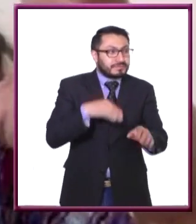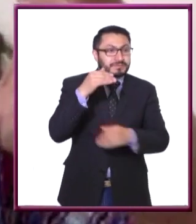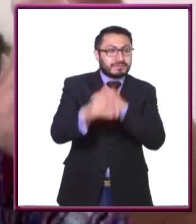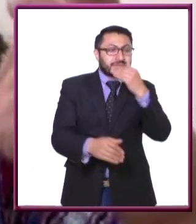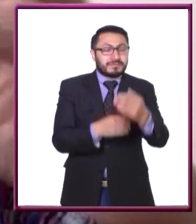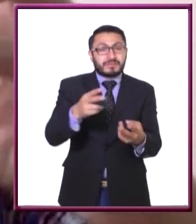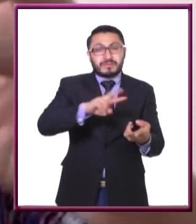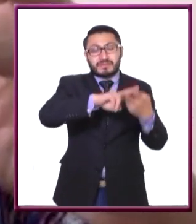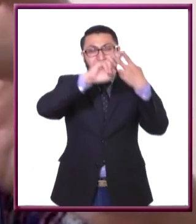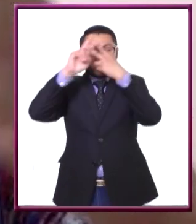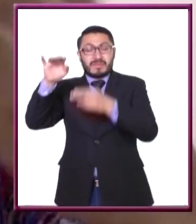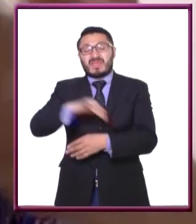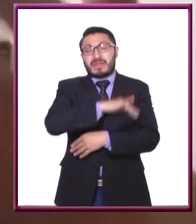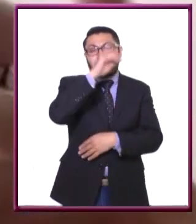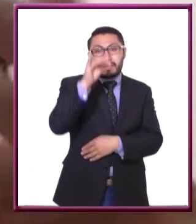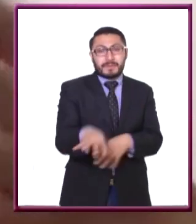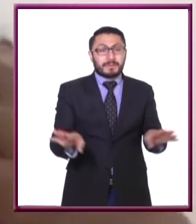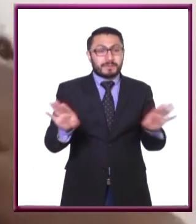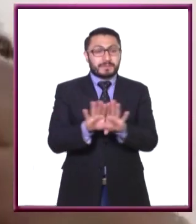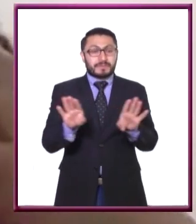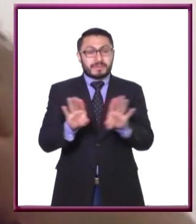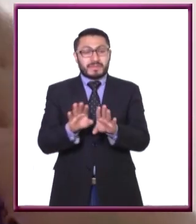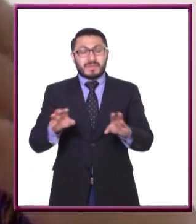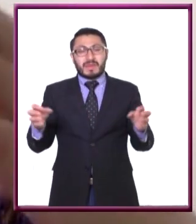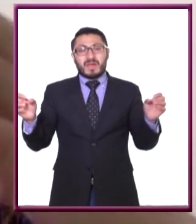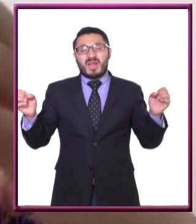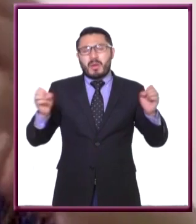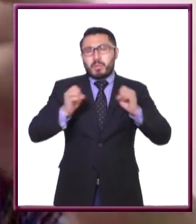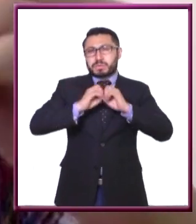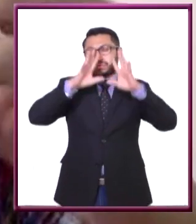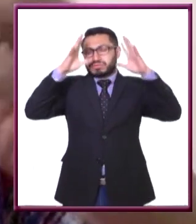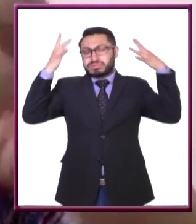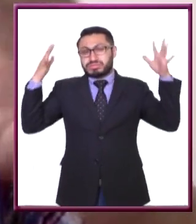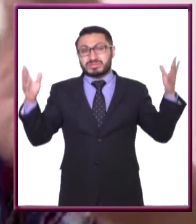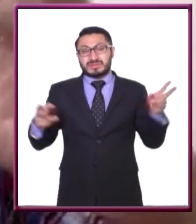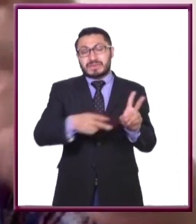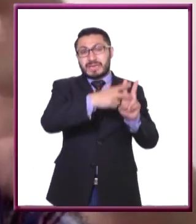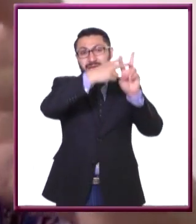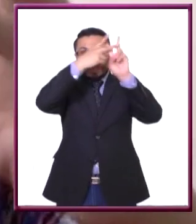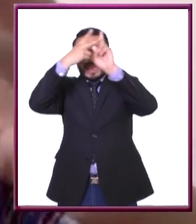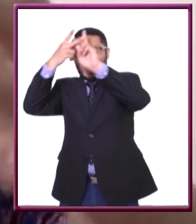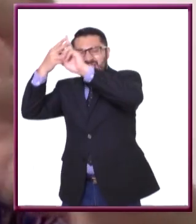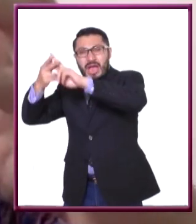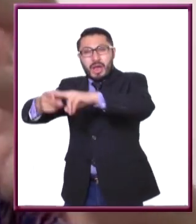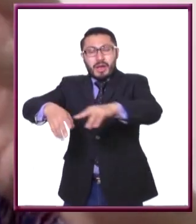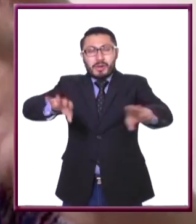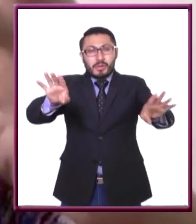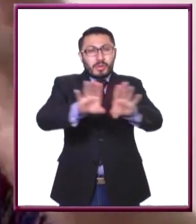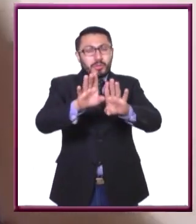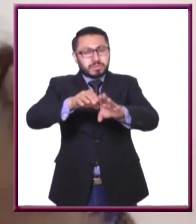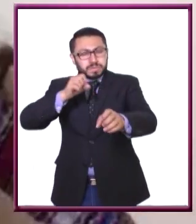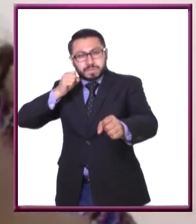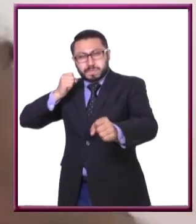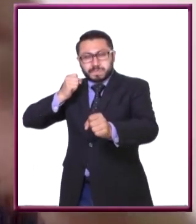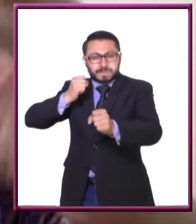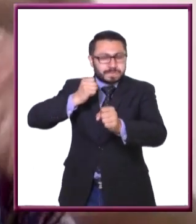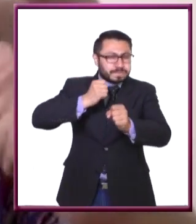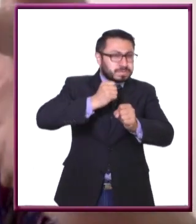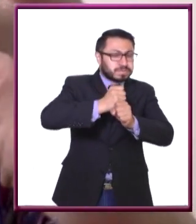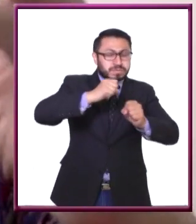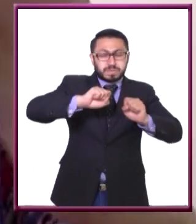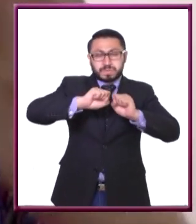estos procesos de muerte de estrellas tipo explosiones de supernova, en el que una estrella muy masiva muere